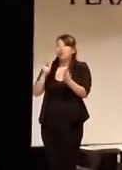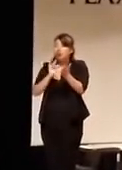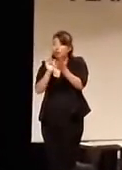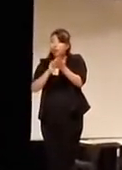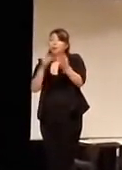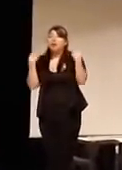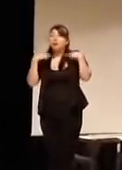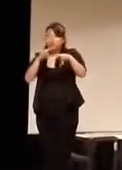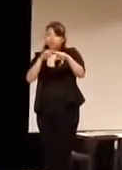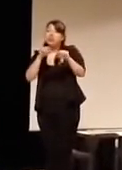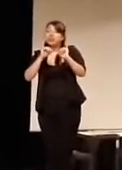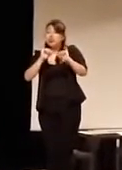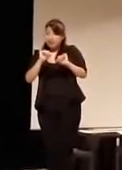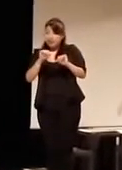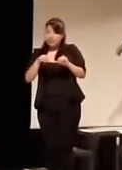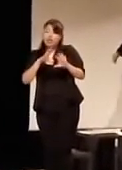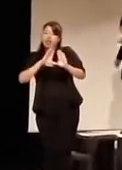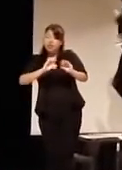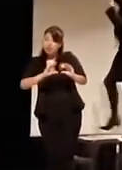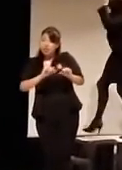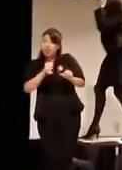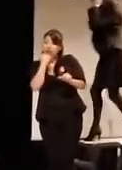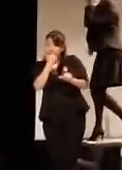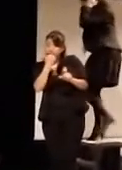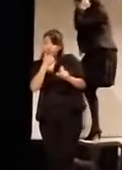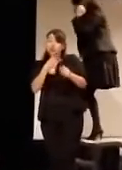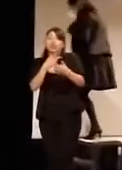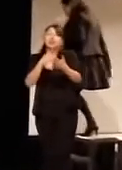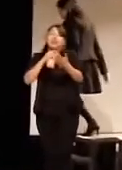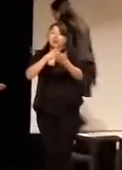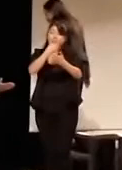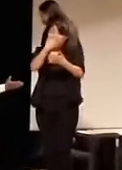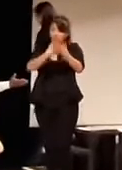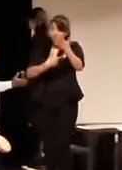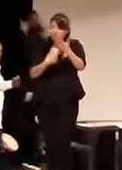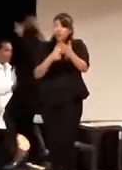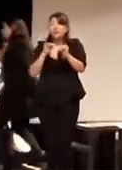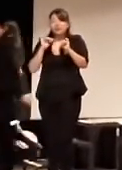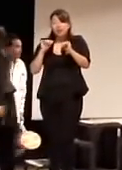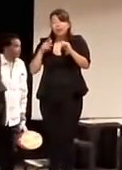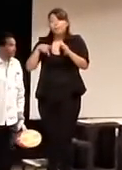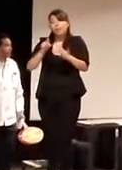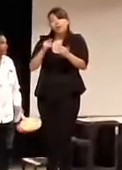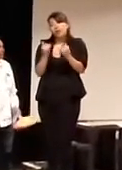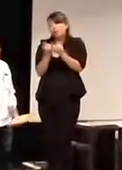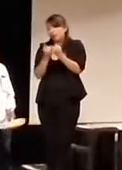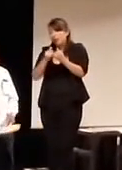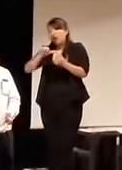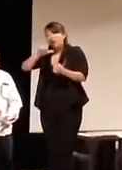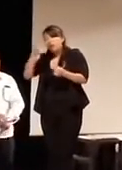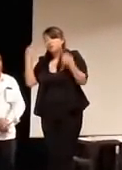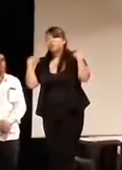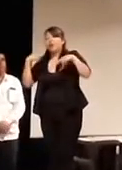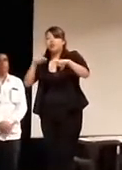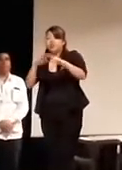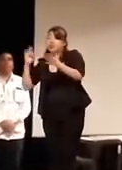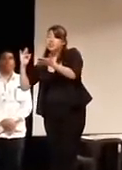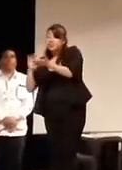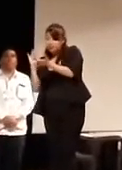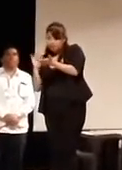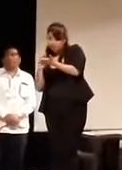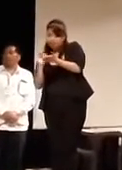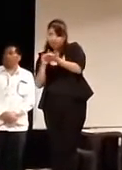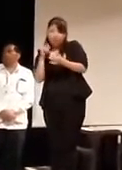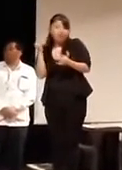previa. Pensarlo desde otra perspectiva significa conjugar un proyecto educativo que responda a las necesidades